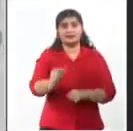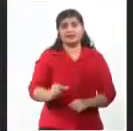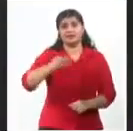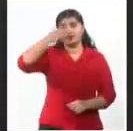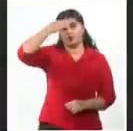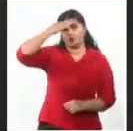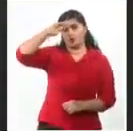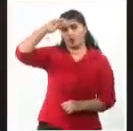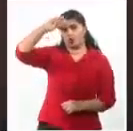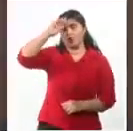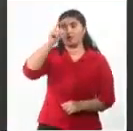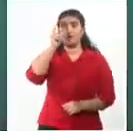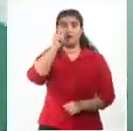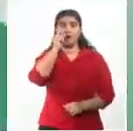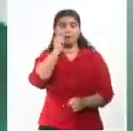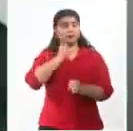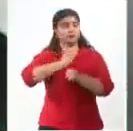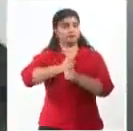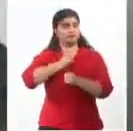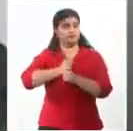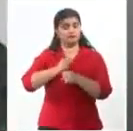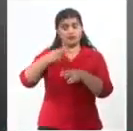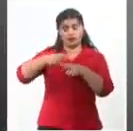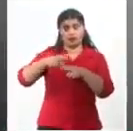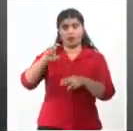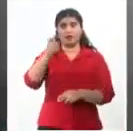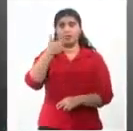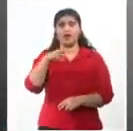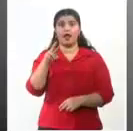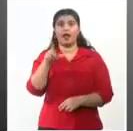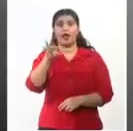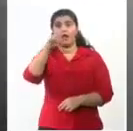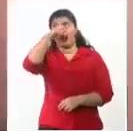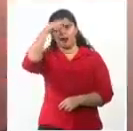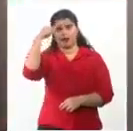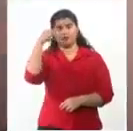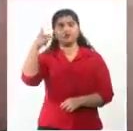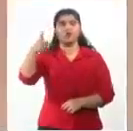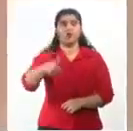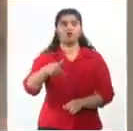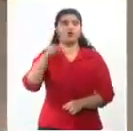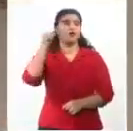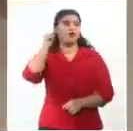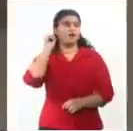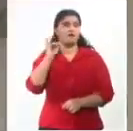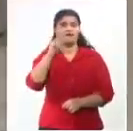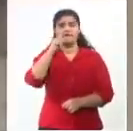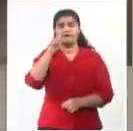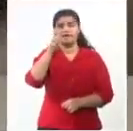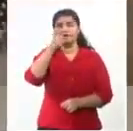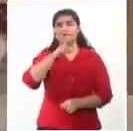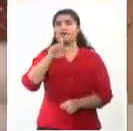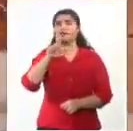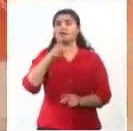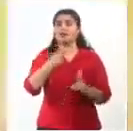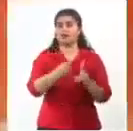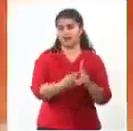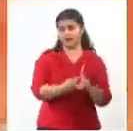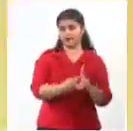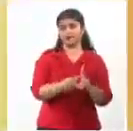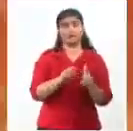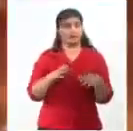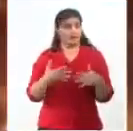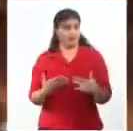un paso trascendental para enfrentar una enfermedad que cobraba decenas de miles de muertes en el mundo, la fiebre amarilla,